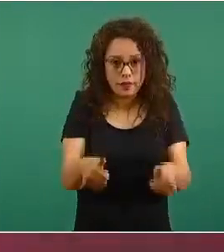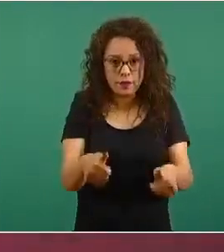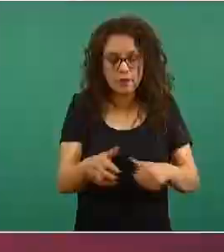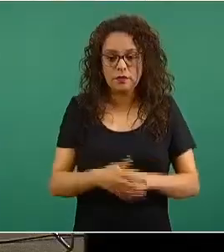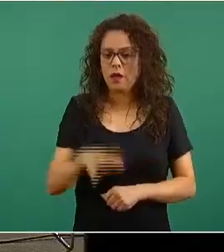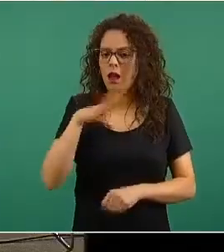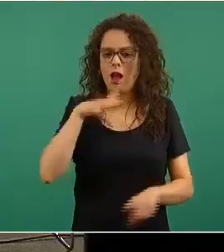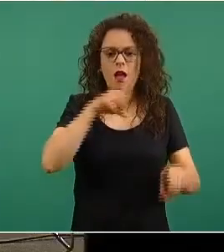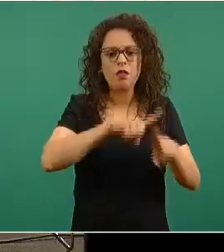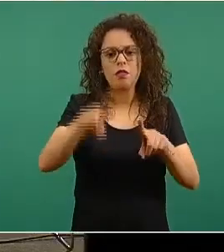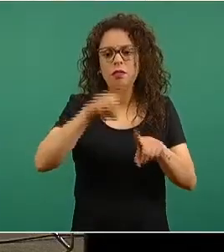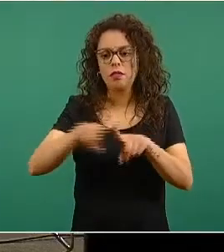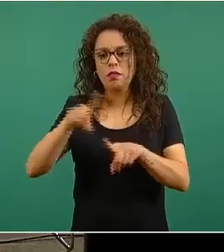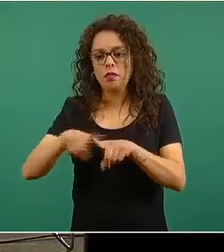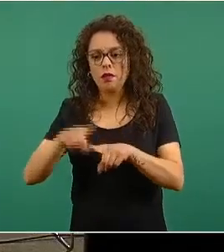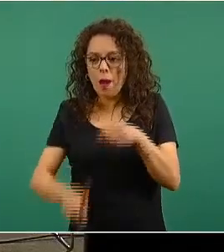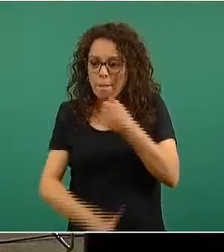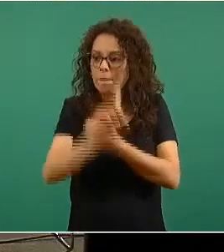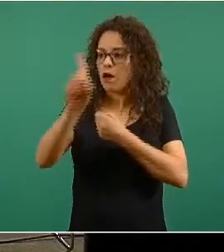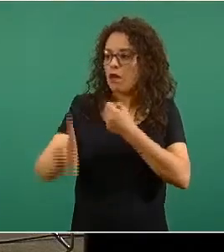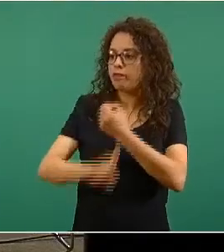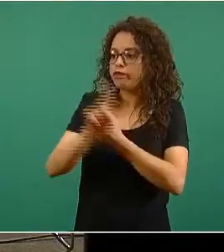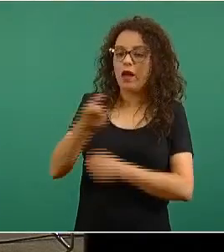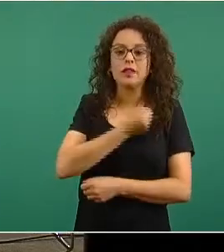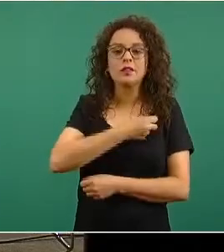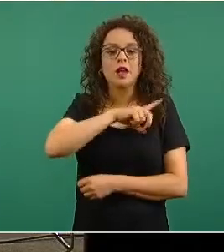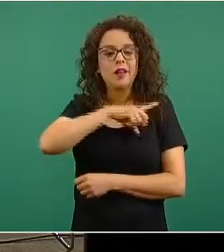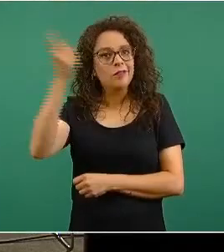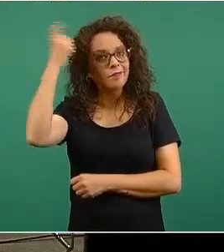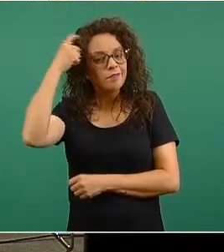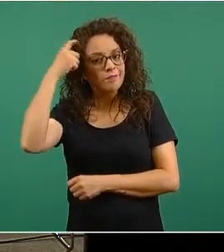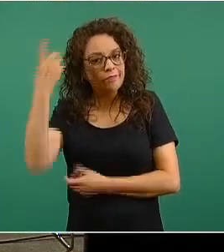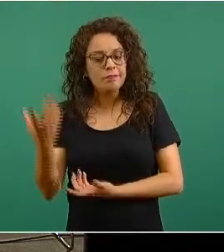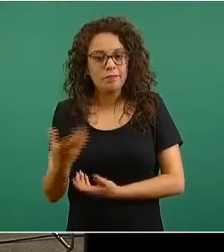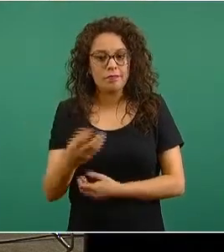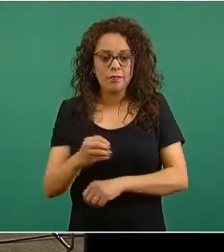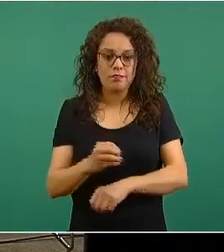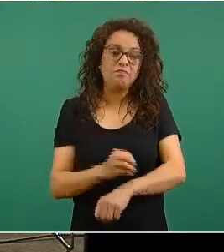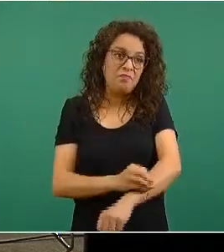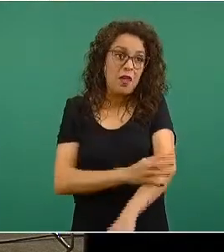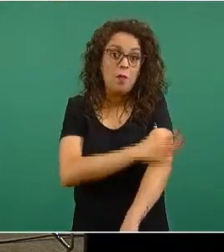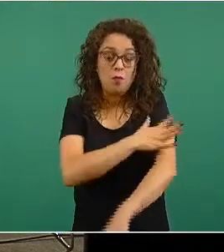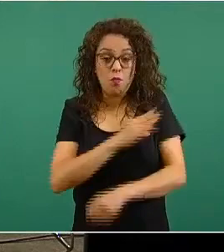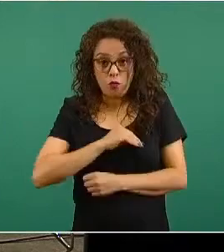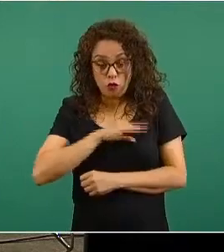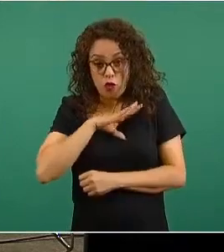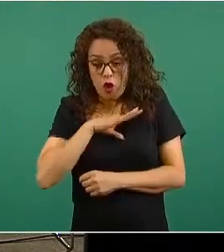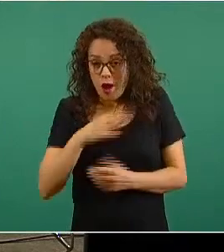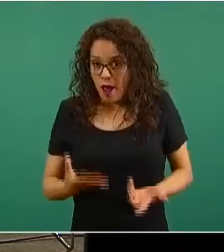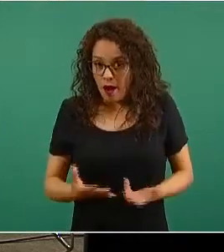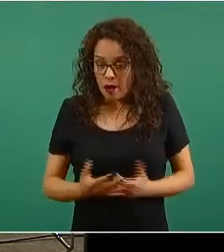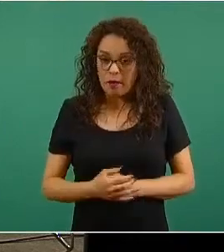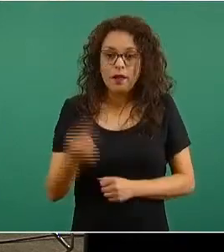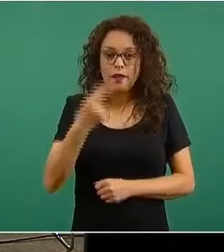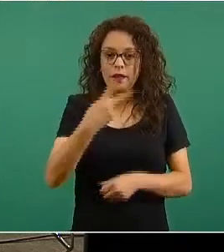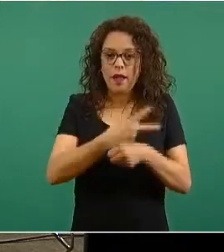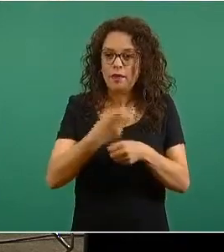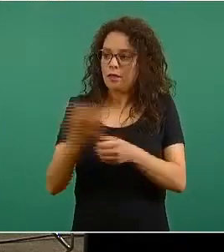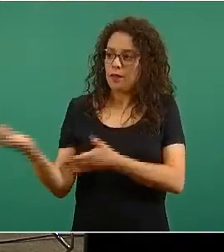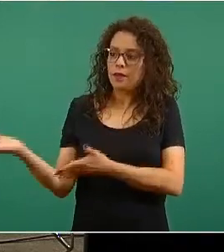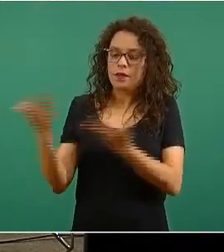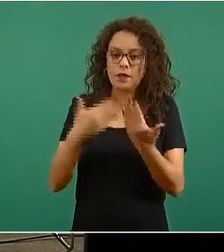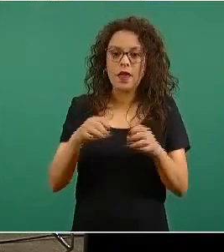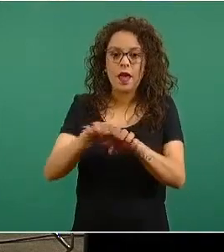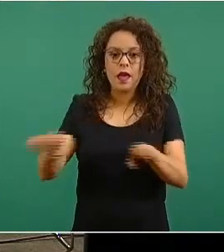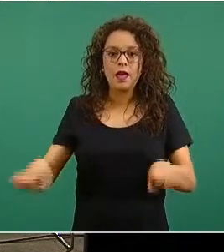diversas consecuencias en la salud mental, en la salud emocional. Vamos a invitar a nuestro equipo de psiquiatría, Juan Manuel